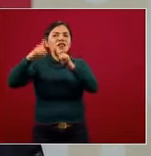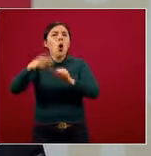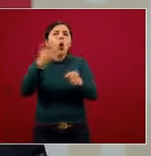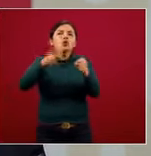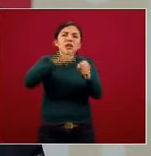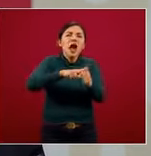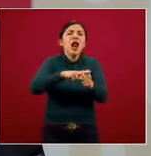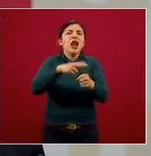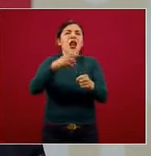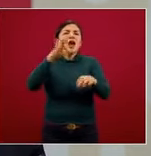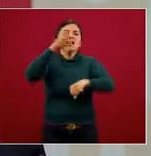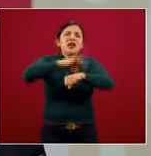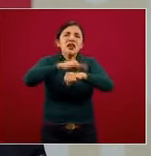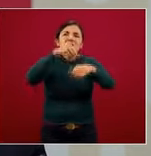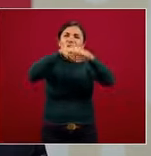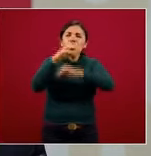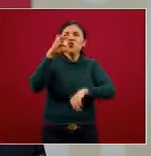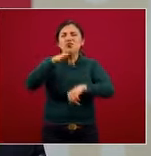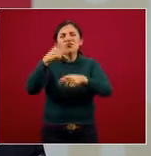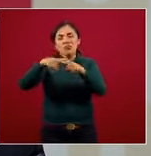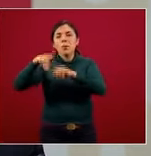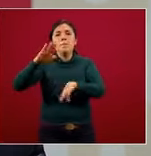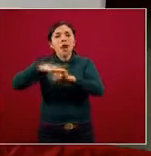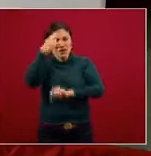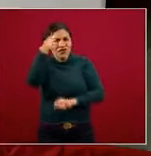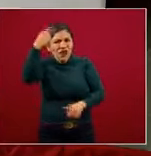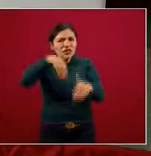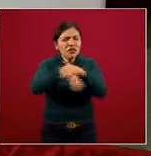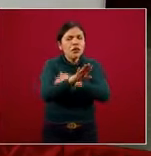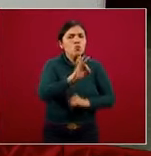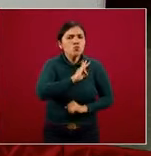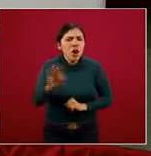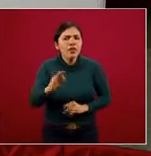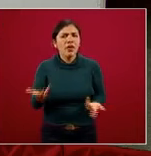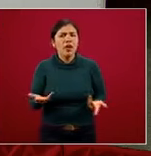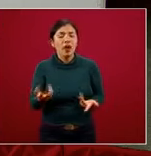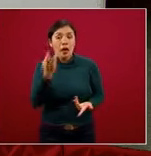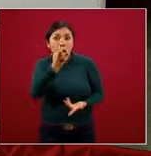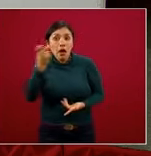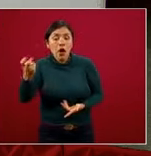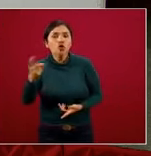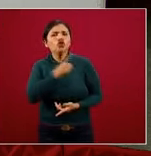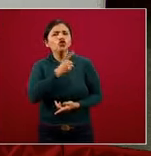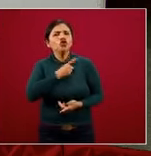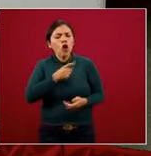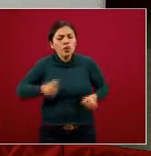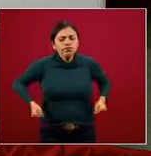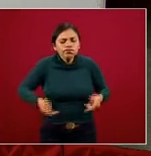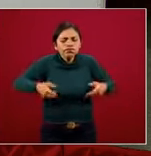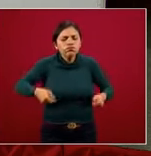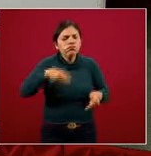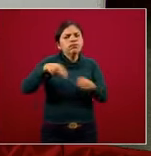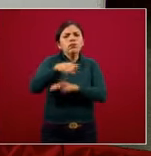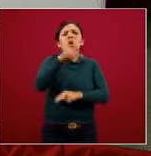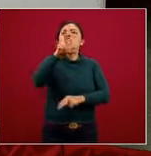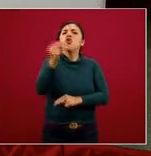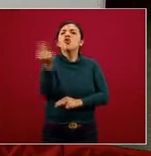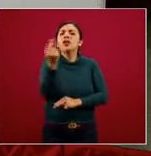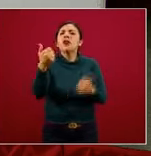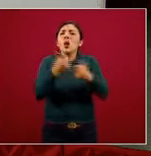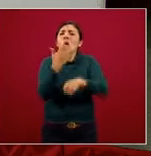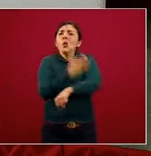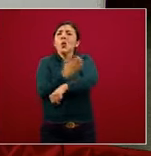salud de forma fácil y que puedan acceder ellas solas, sin necesidad de tener